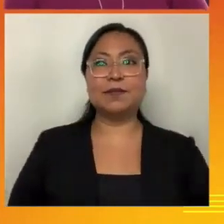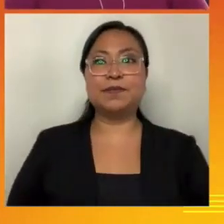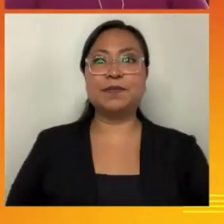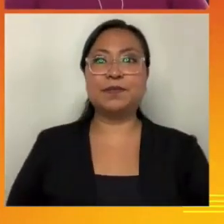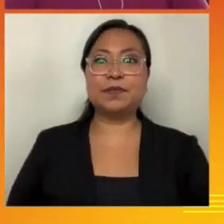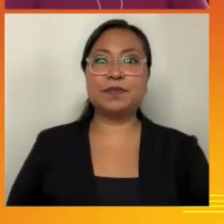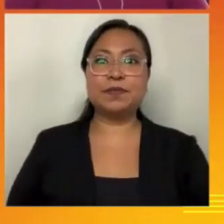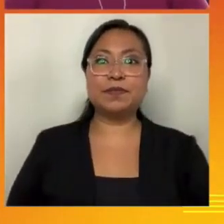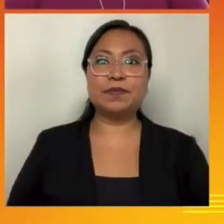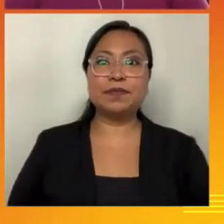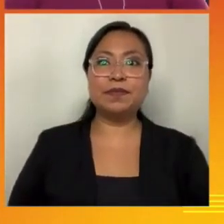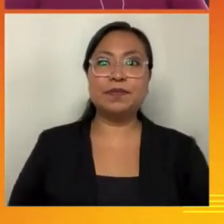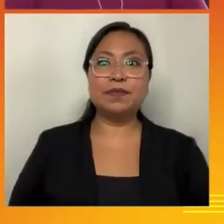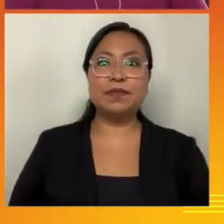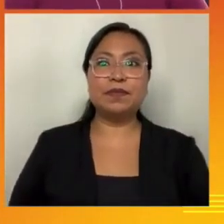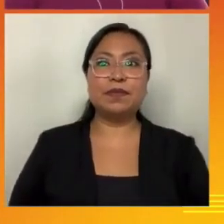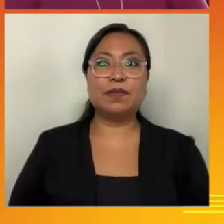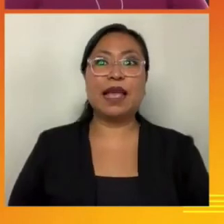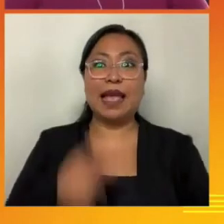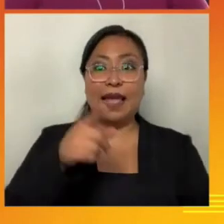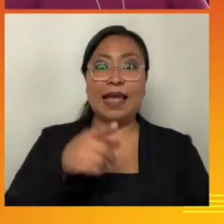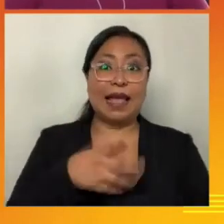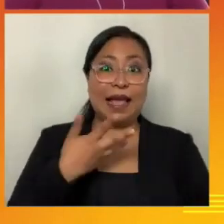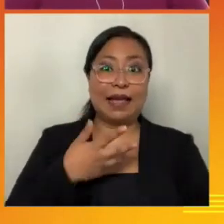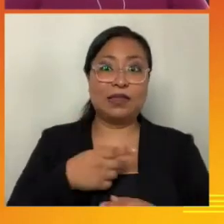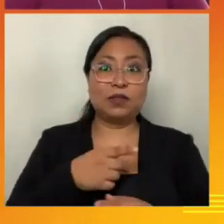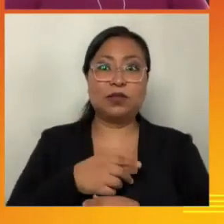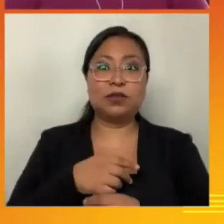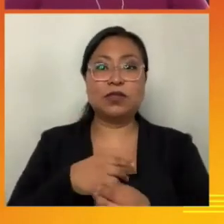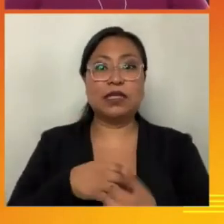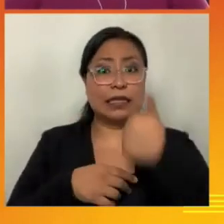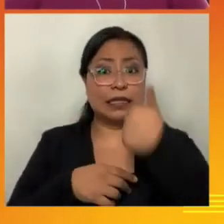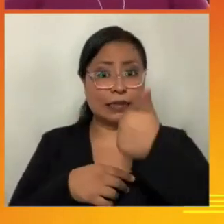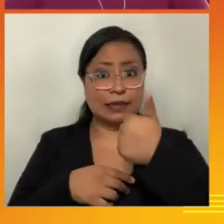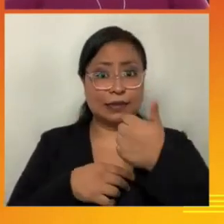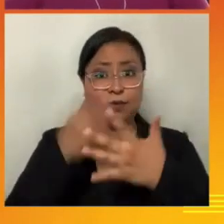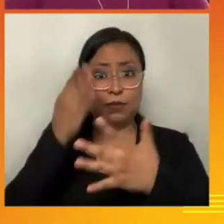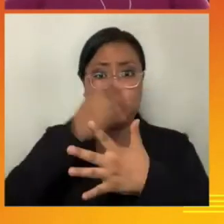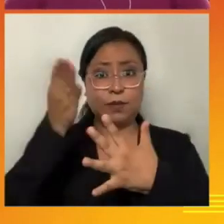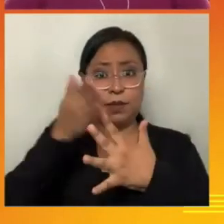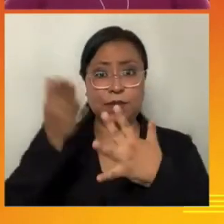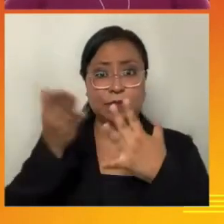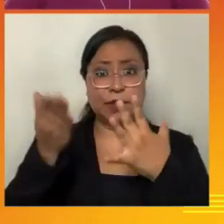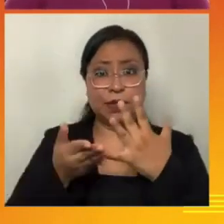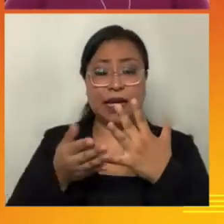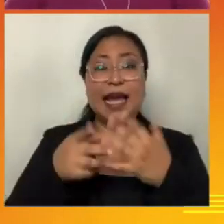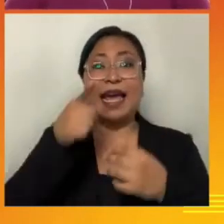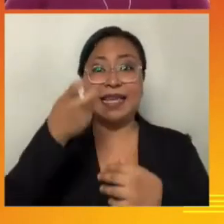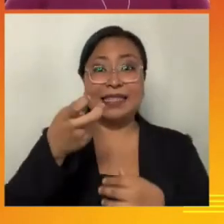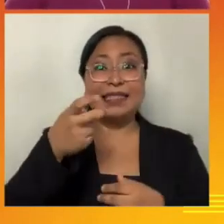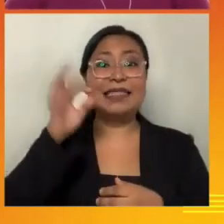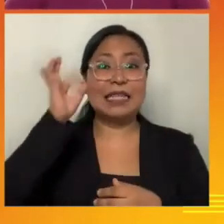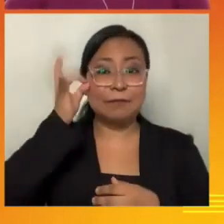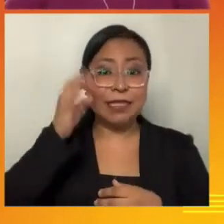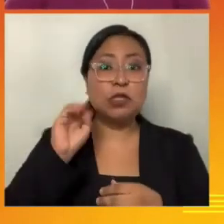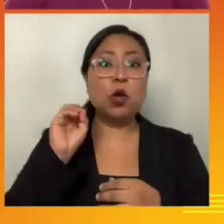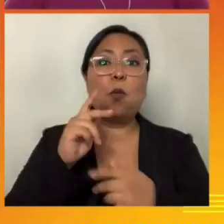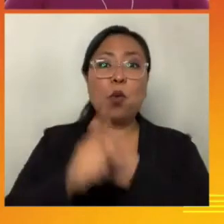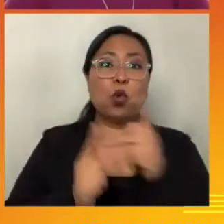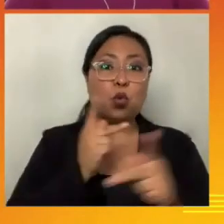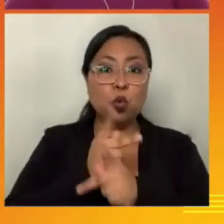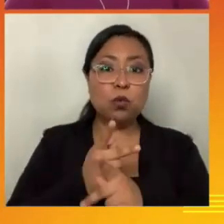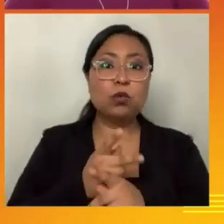Estos son todos los proveedores que tienen pues algún servicio, algún producto o alguna solución